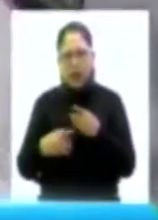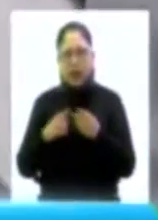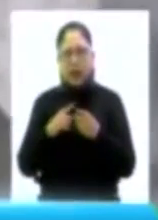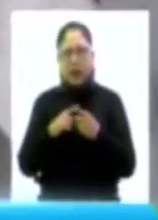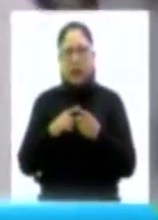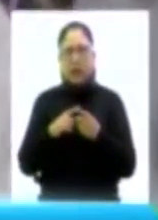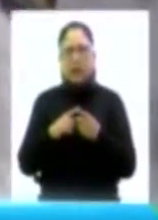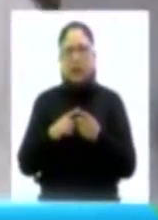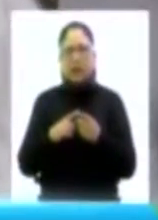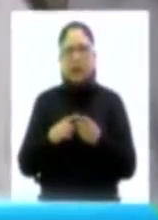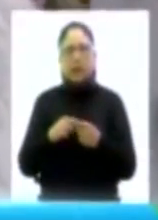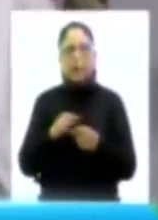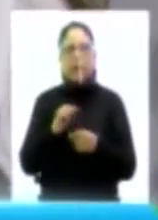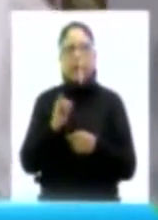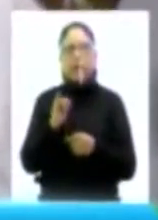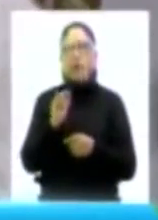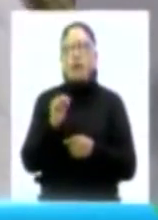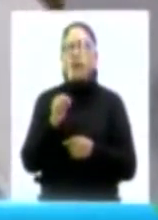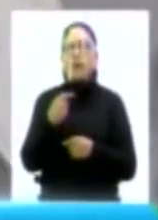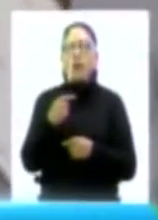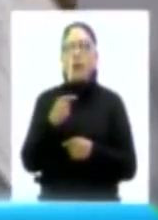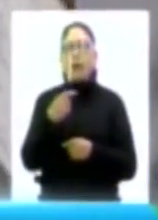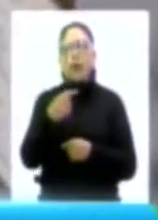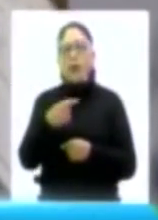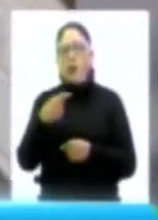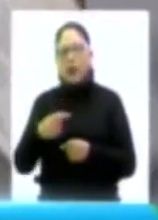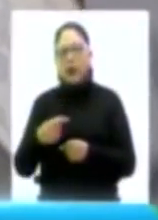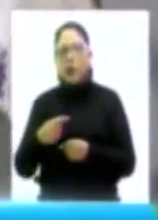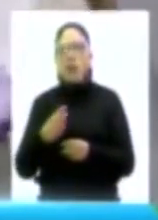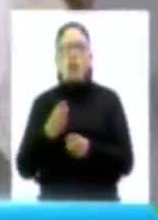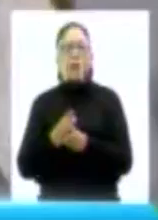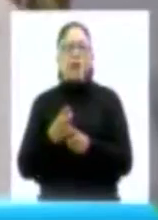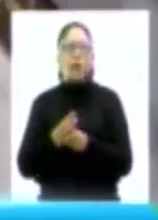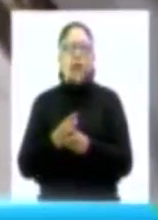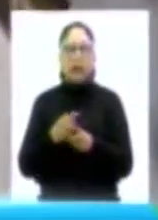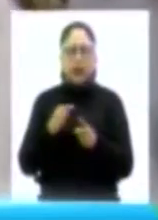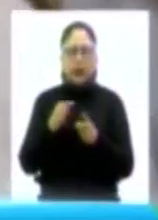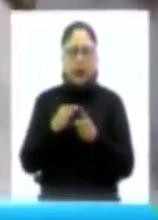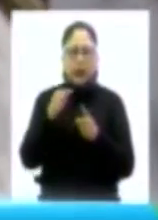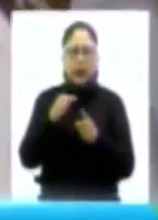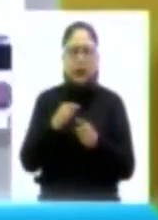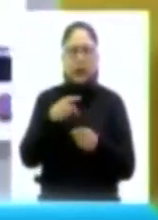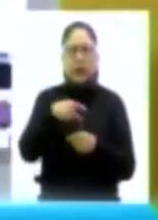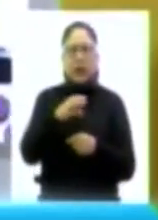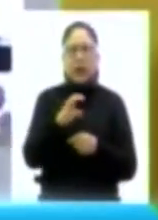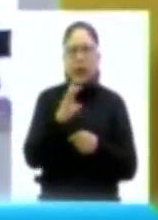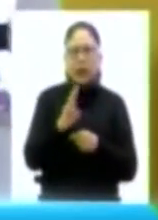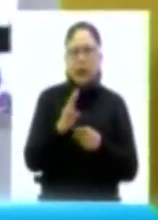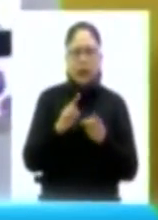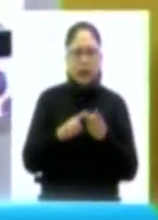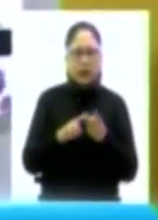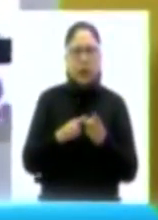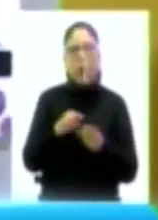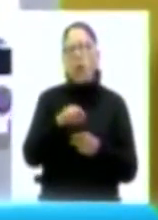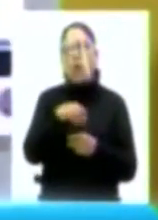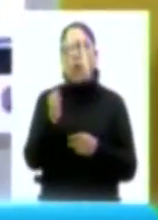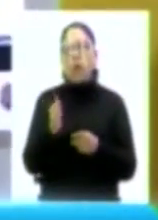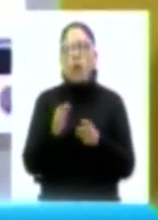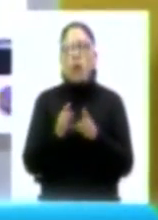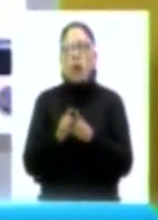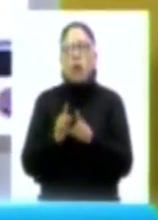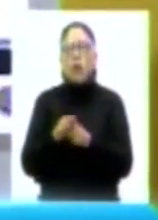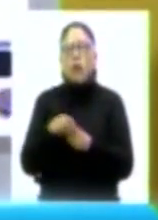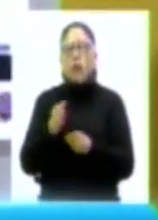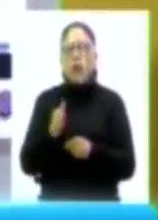anticuerpos IgM y IgG, y obviamente difícilmente se podía encontrar una correlación con la PCR. Teníamos pacientes que salían con